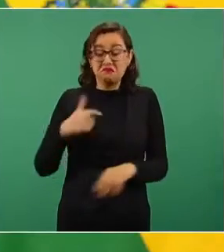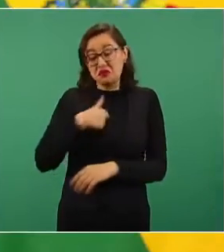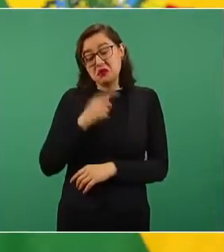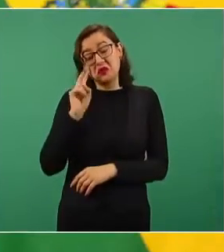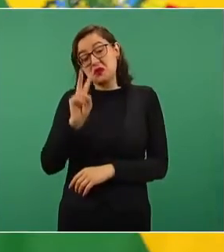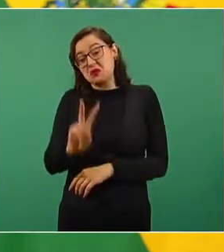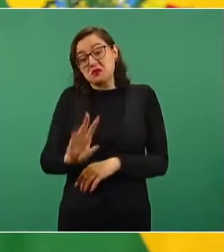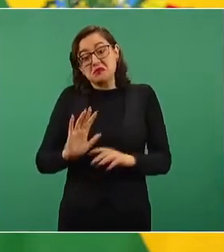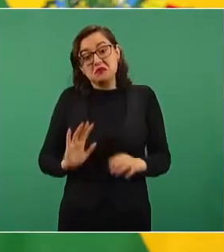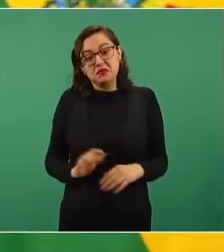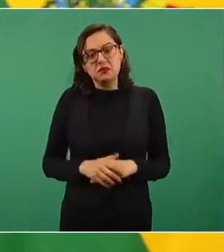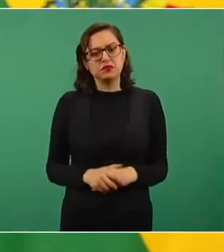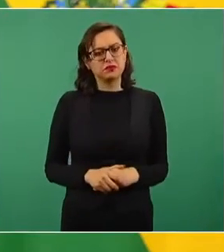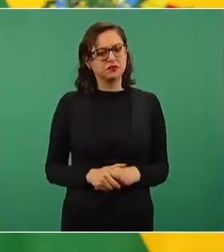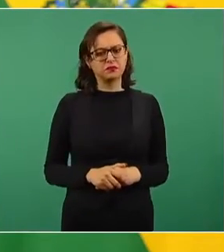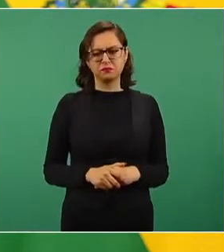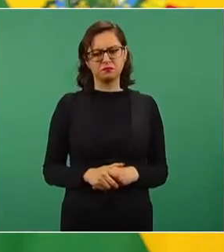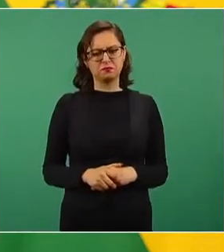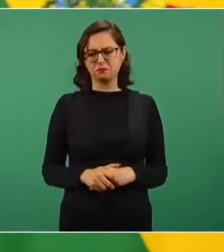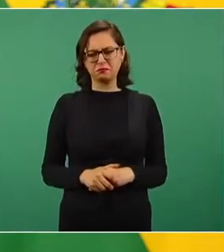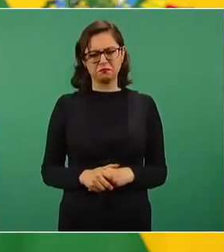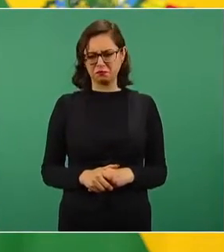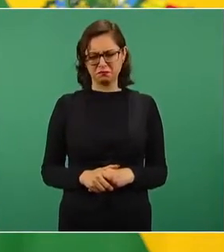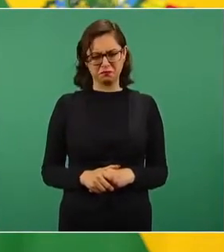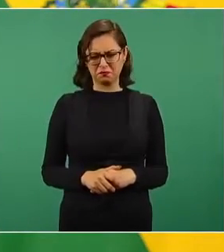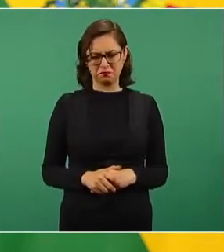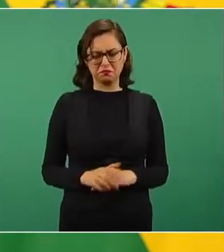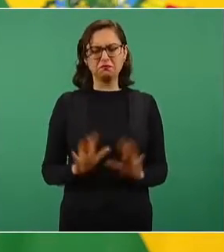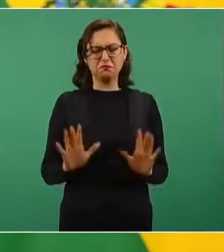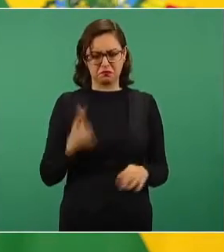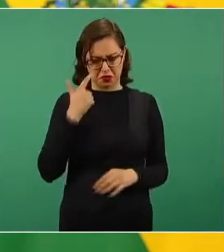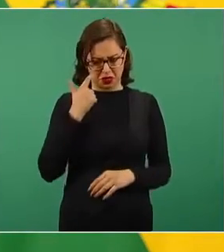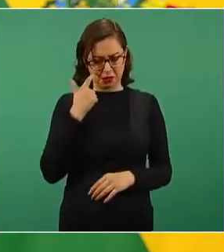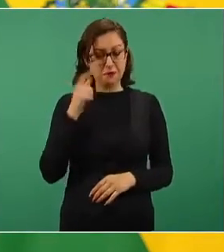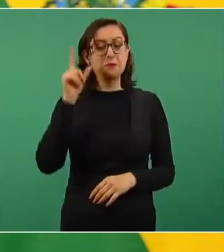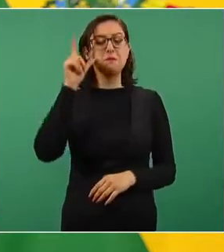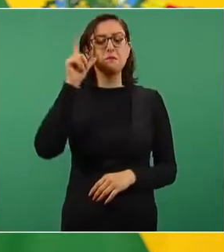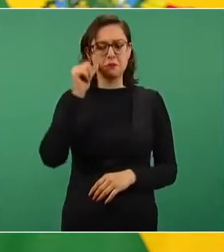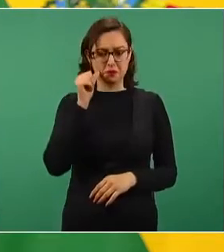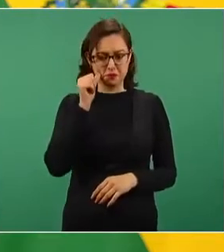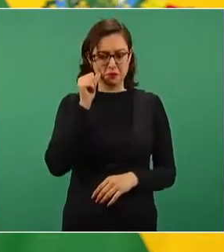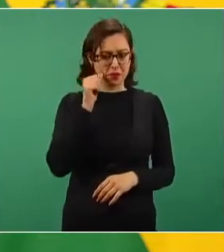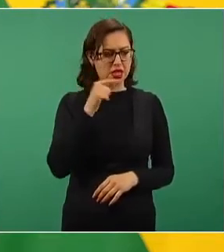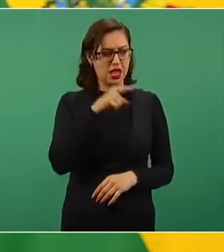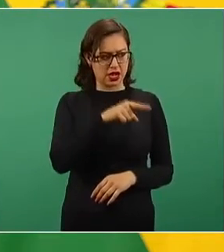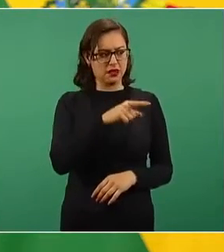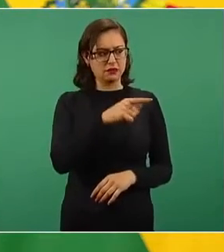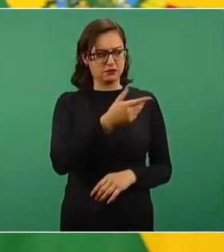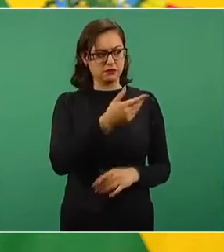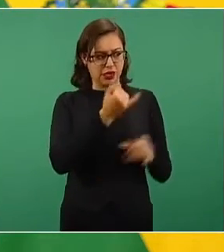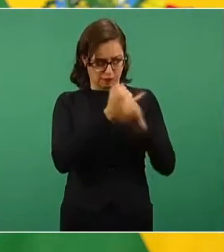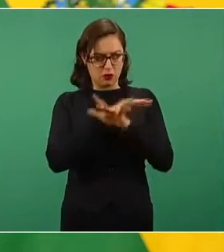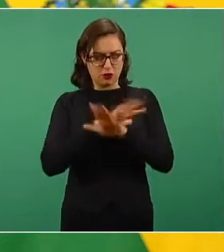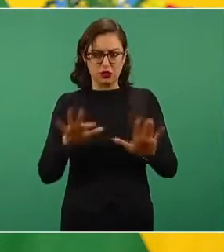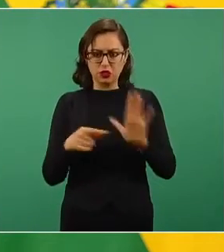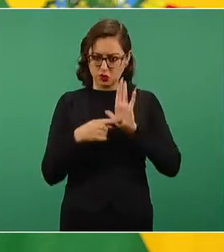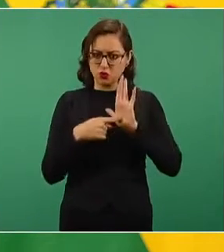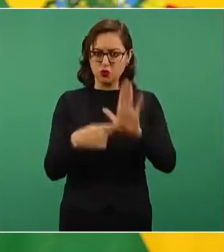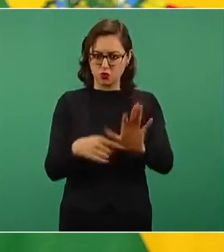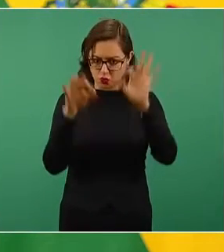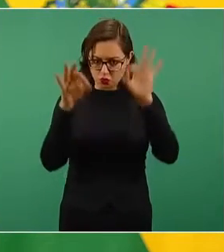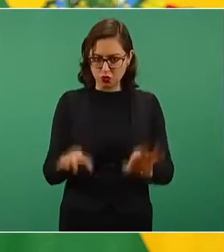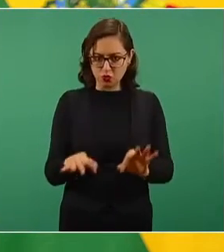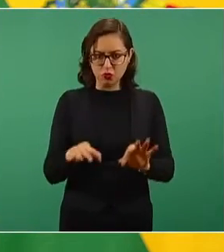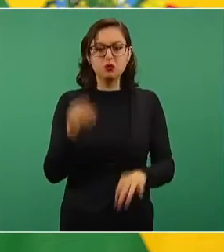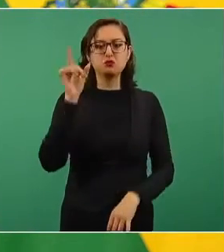incluso ofrecemos que mañana, ¿sí?, vamos a presentarte un informe aquí. Lo vamos a